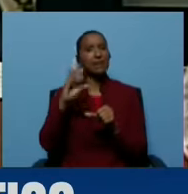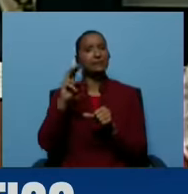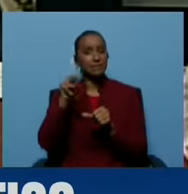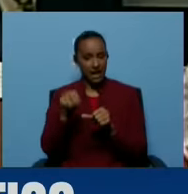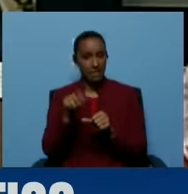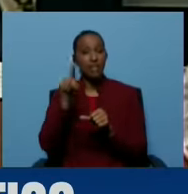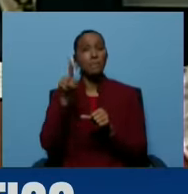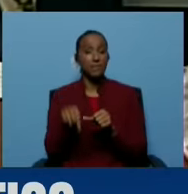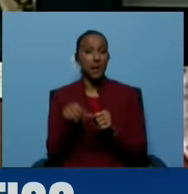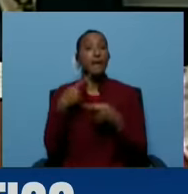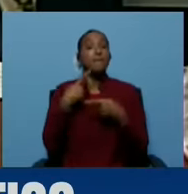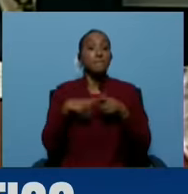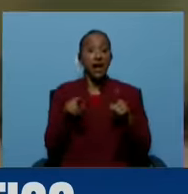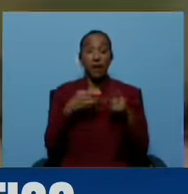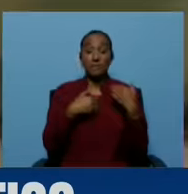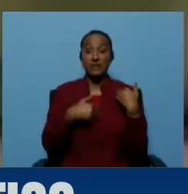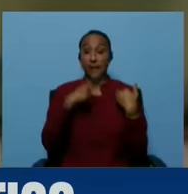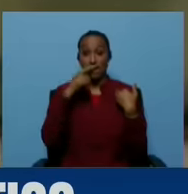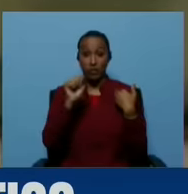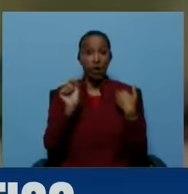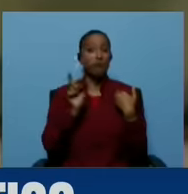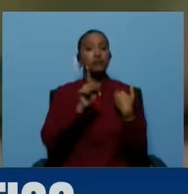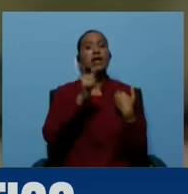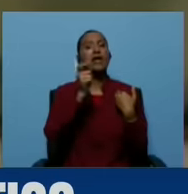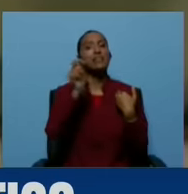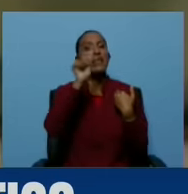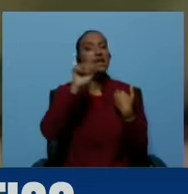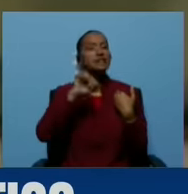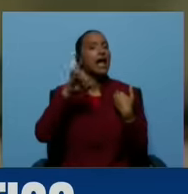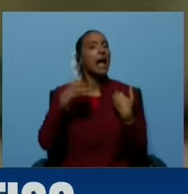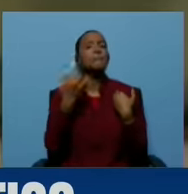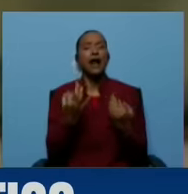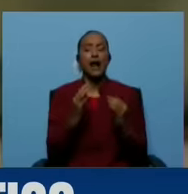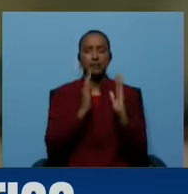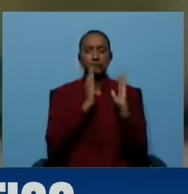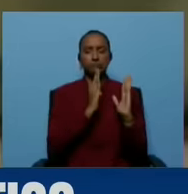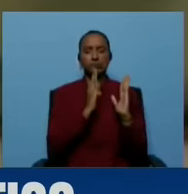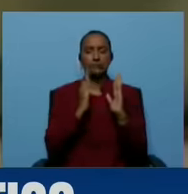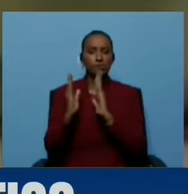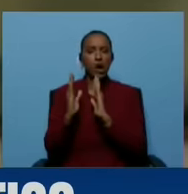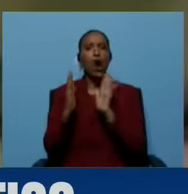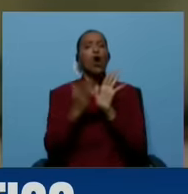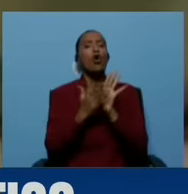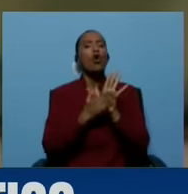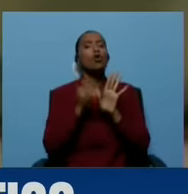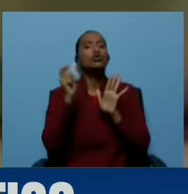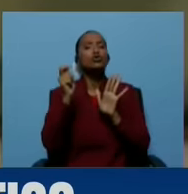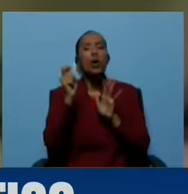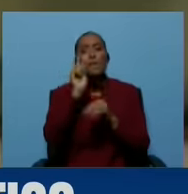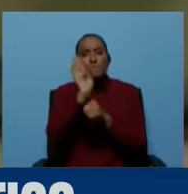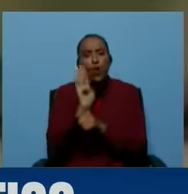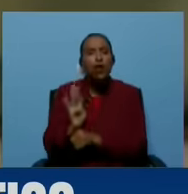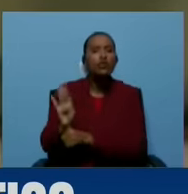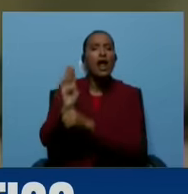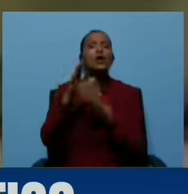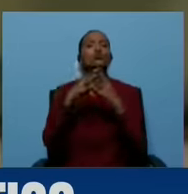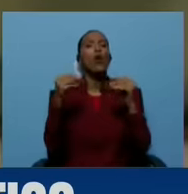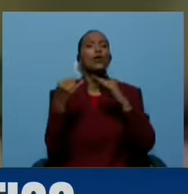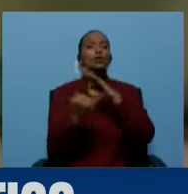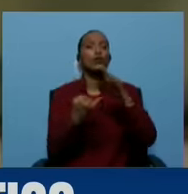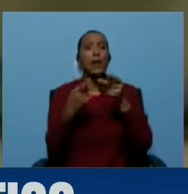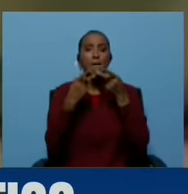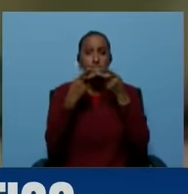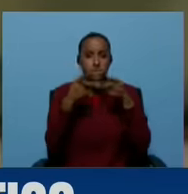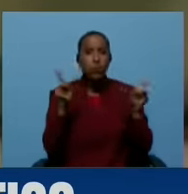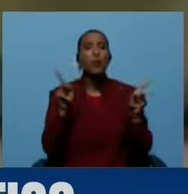Justicia para preservar el orden constitucional en Venezuela, proteger los poderes públicos en Venezuela y